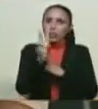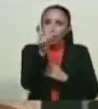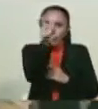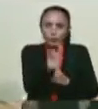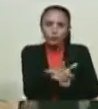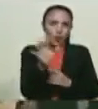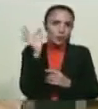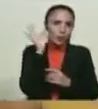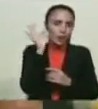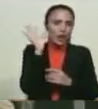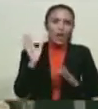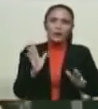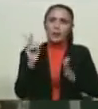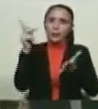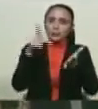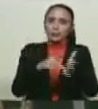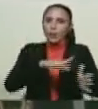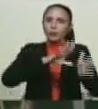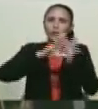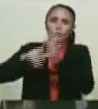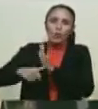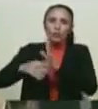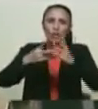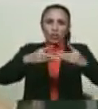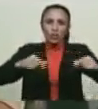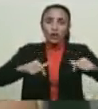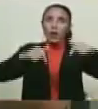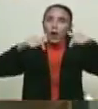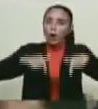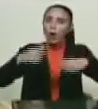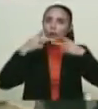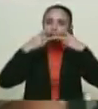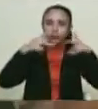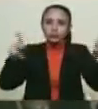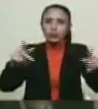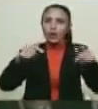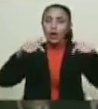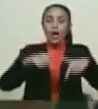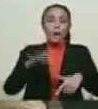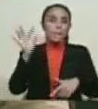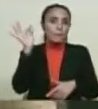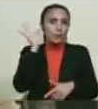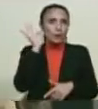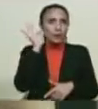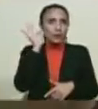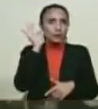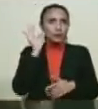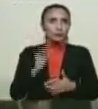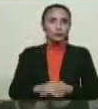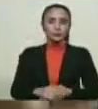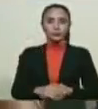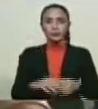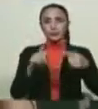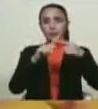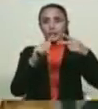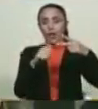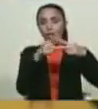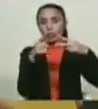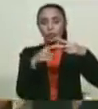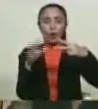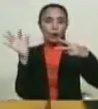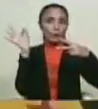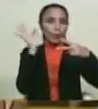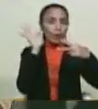contra de nosotros haya sido? Hoy hago públicamente de que la señora Eliday Hernández y Ana Karina